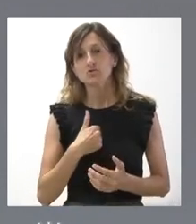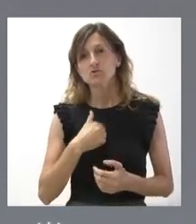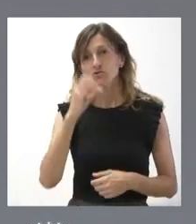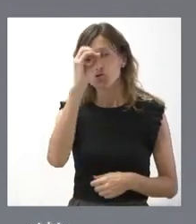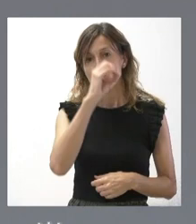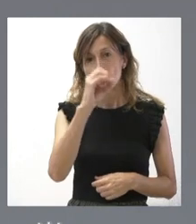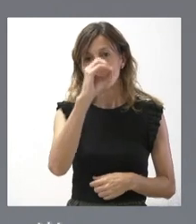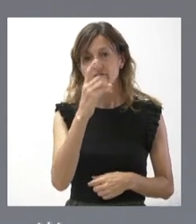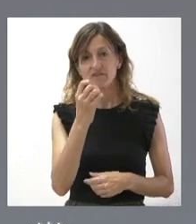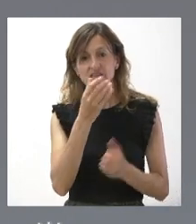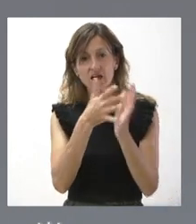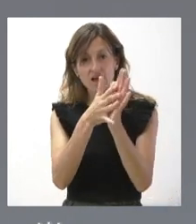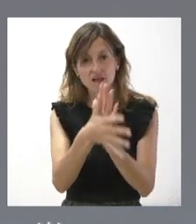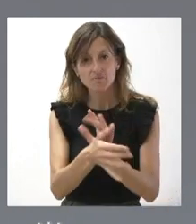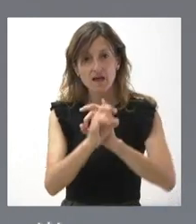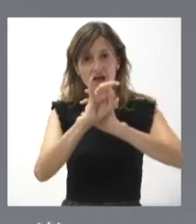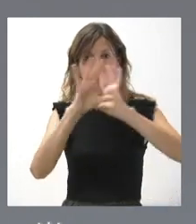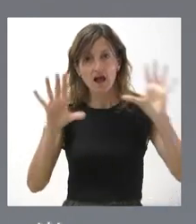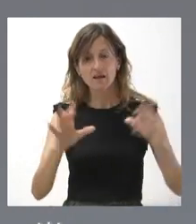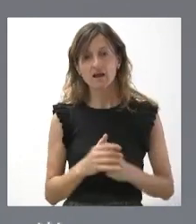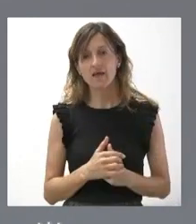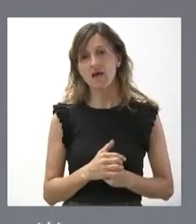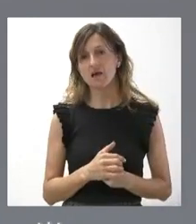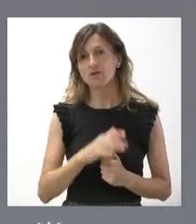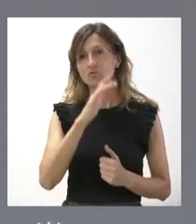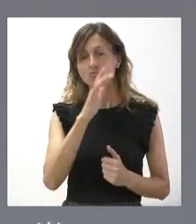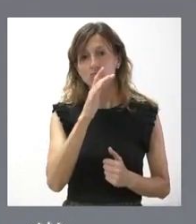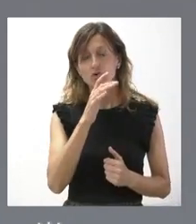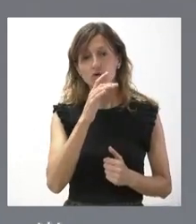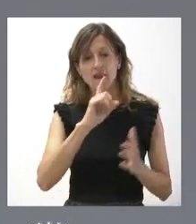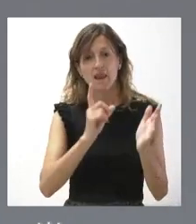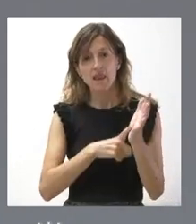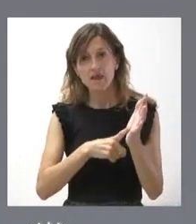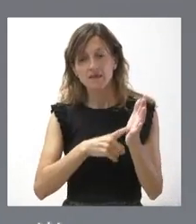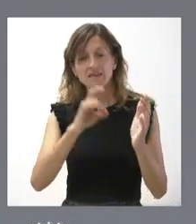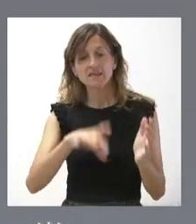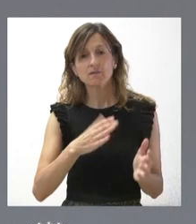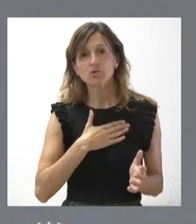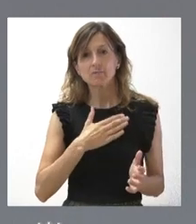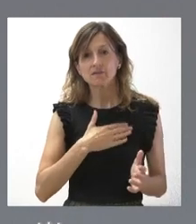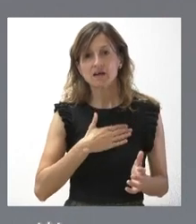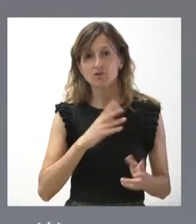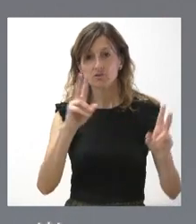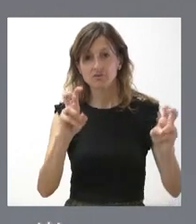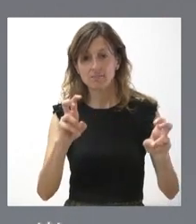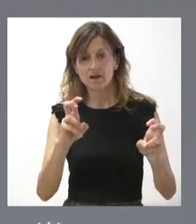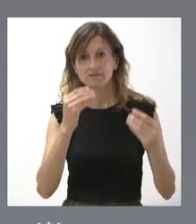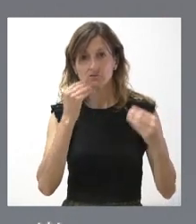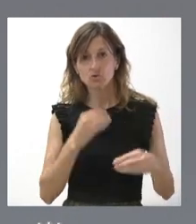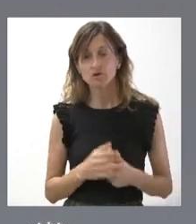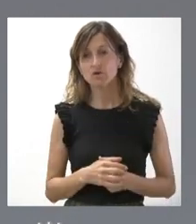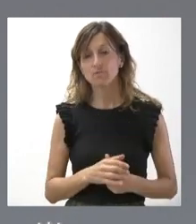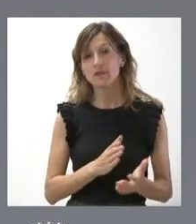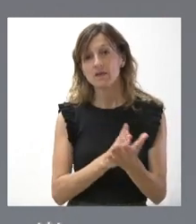habrá que aclararlo con todos los pronunciamientos legales. ¿Quién es el propietario del bien? Y una